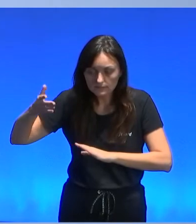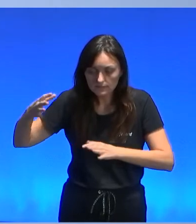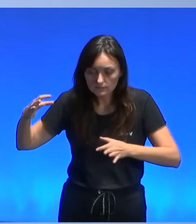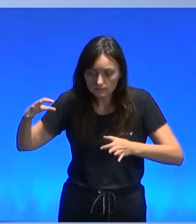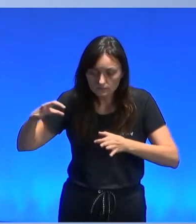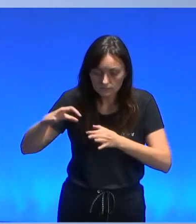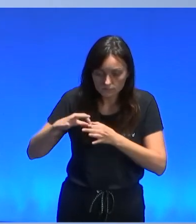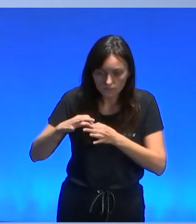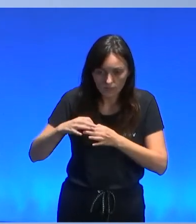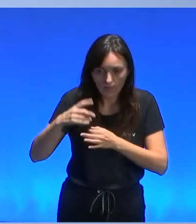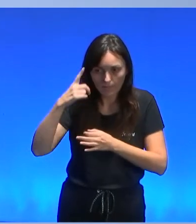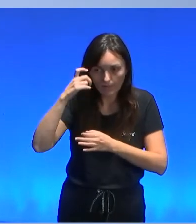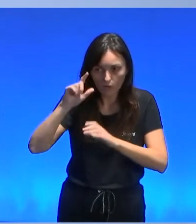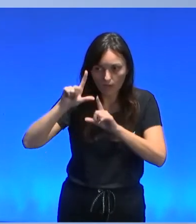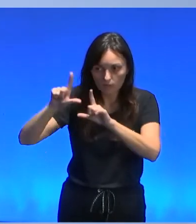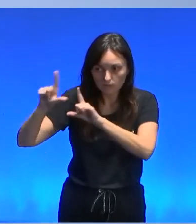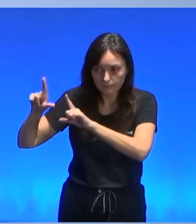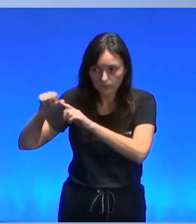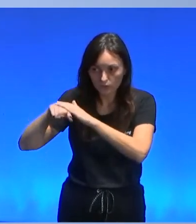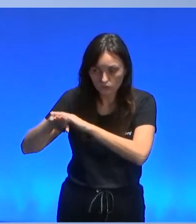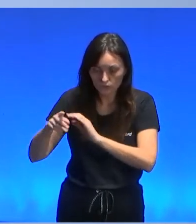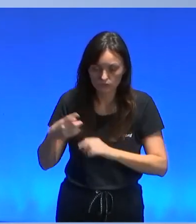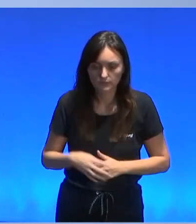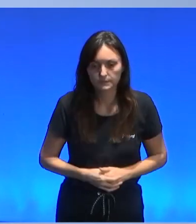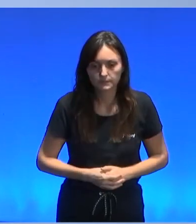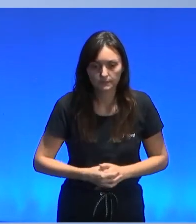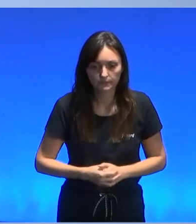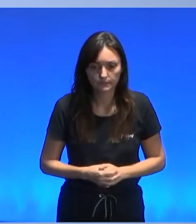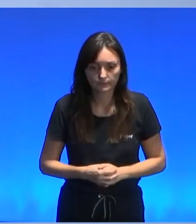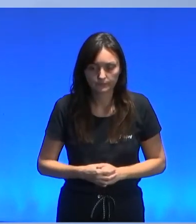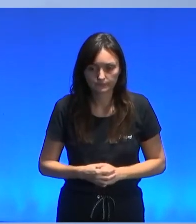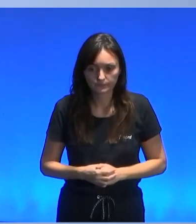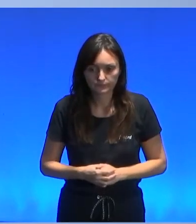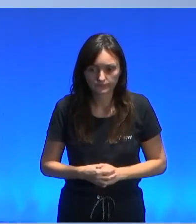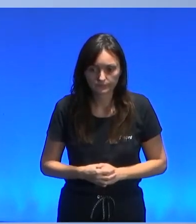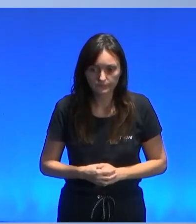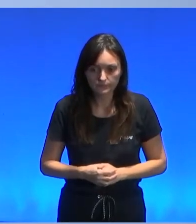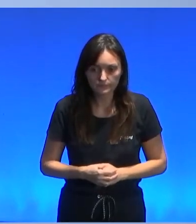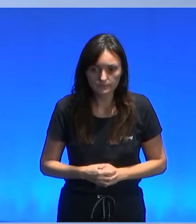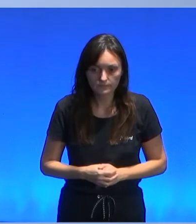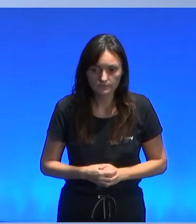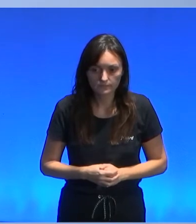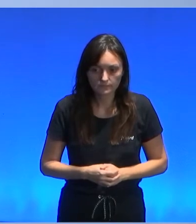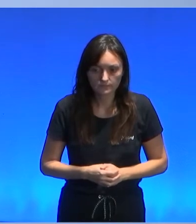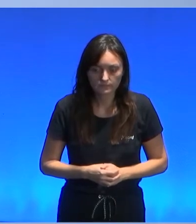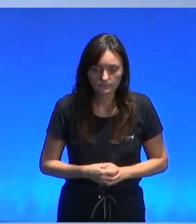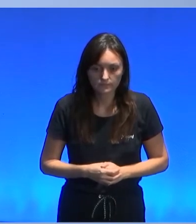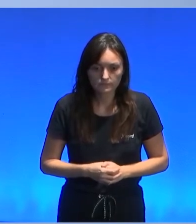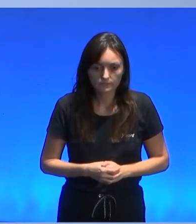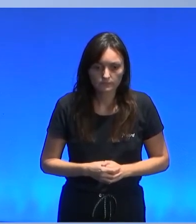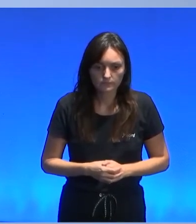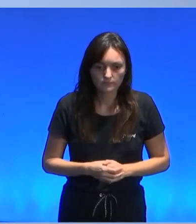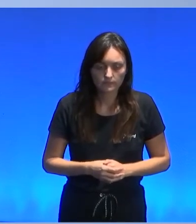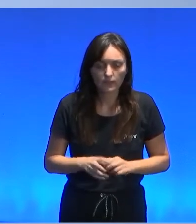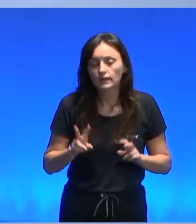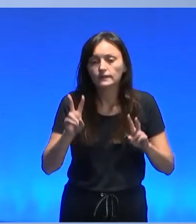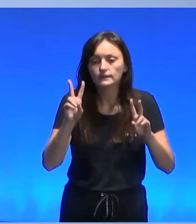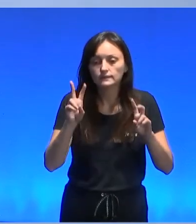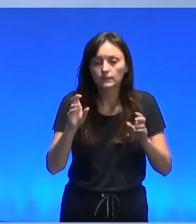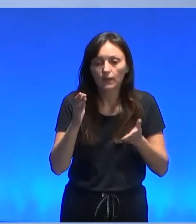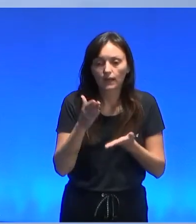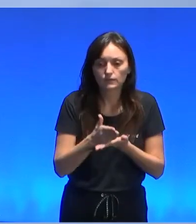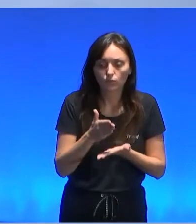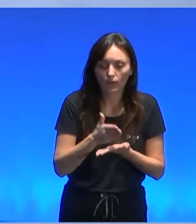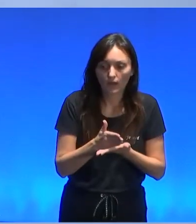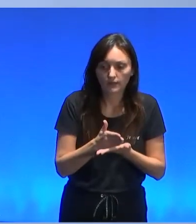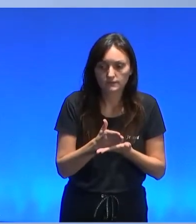de la memoria colectiva. Bueno, ahora no voy demasiado adentro. Sobre el tema de las escuelas no